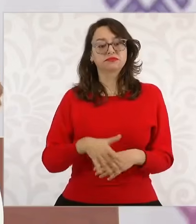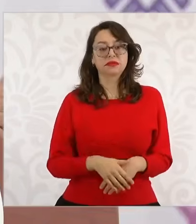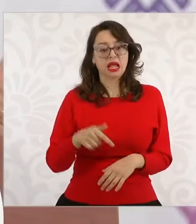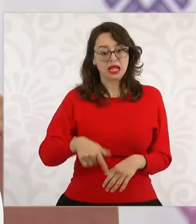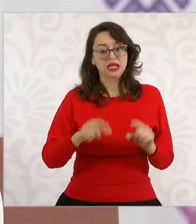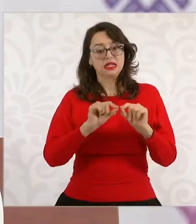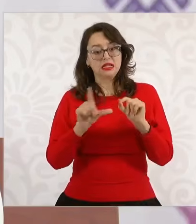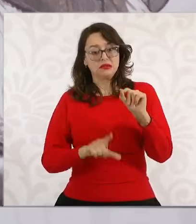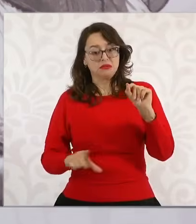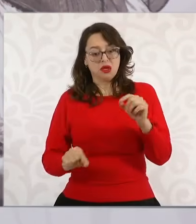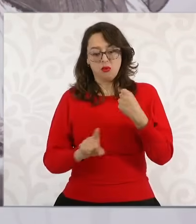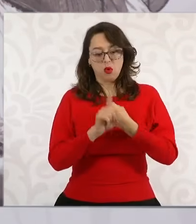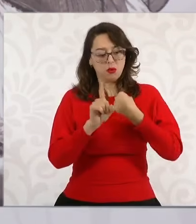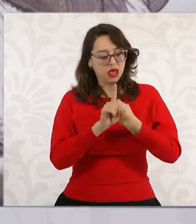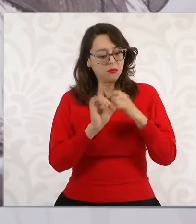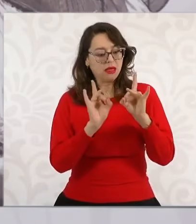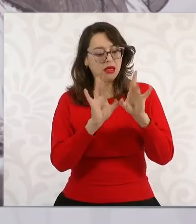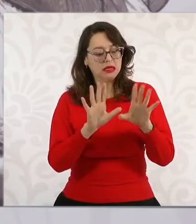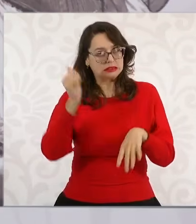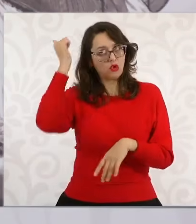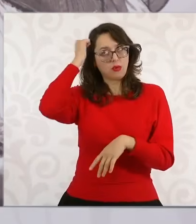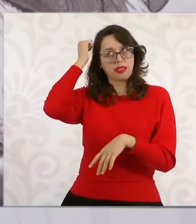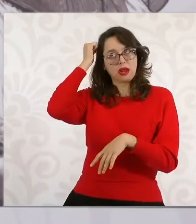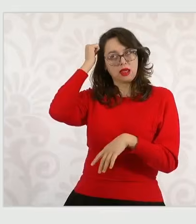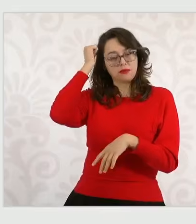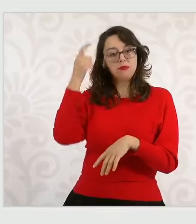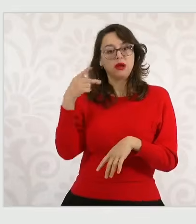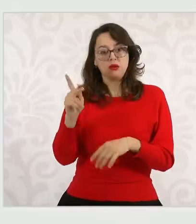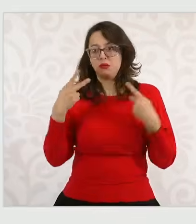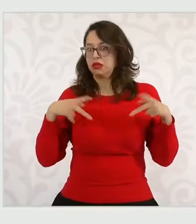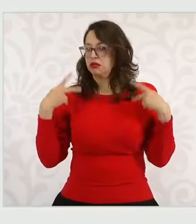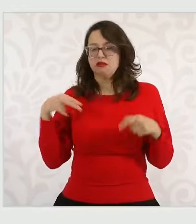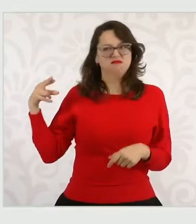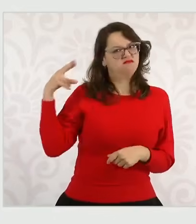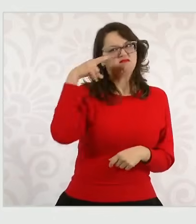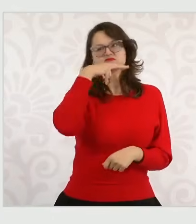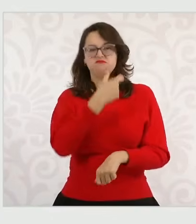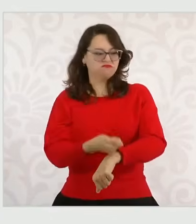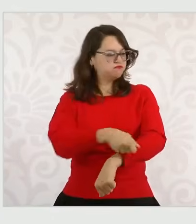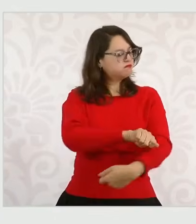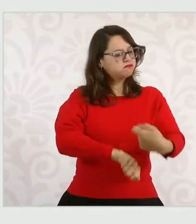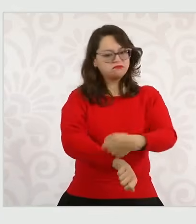madera, un problema y la gente sale a ayudar, ayudar, ayudar, ayudar.